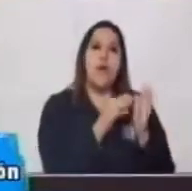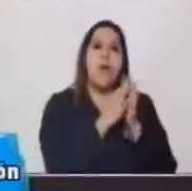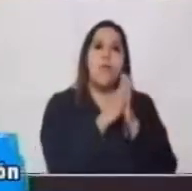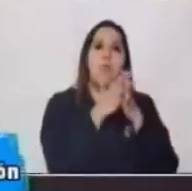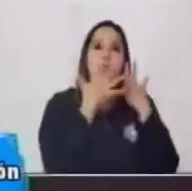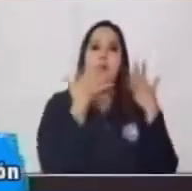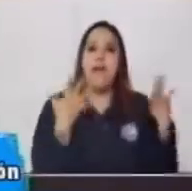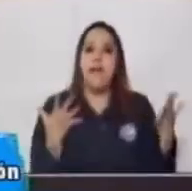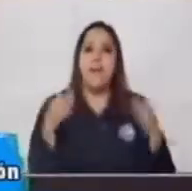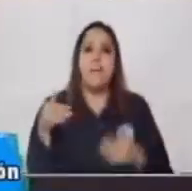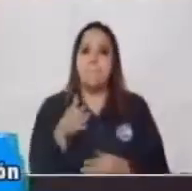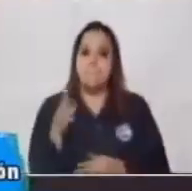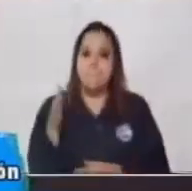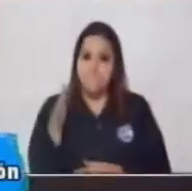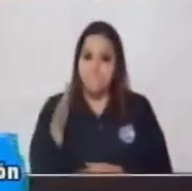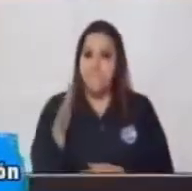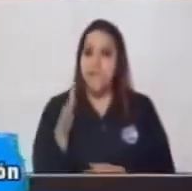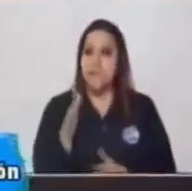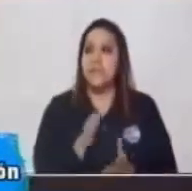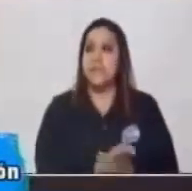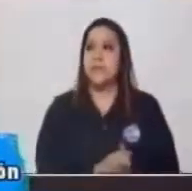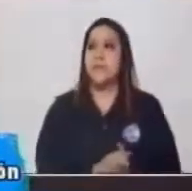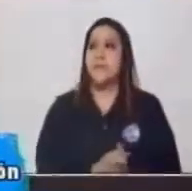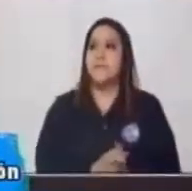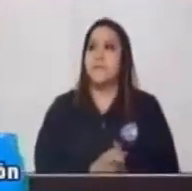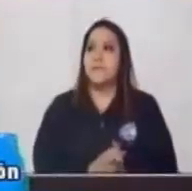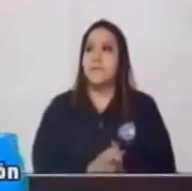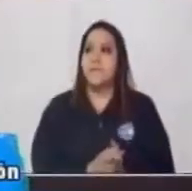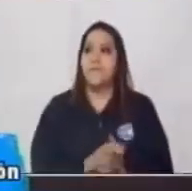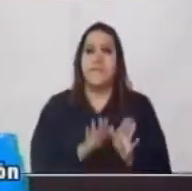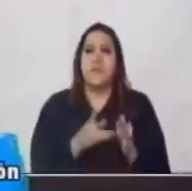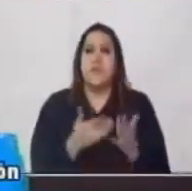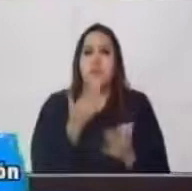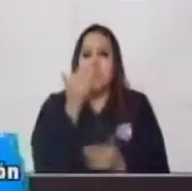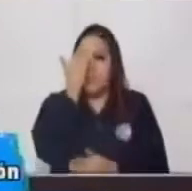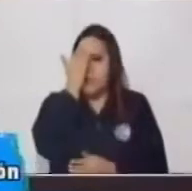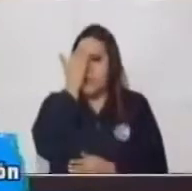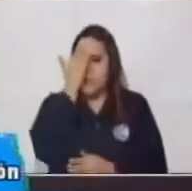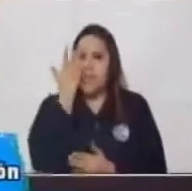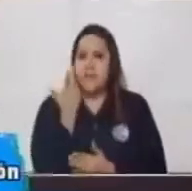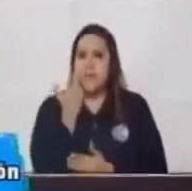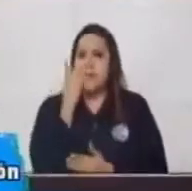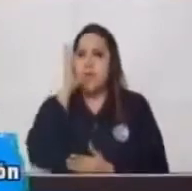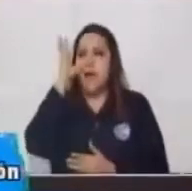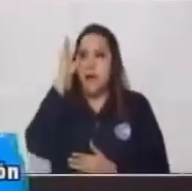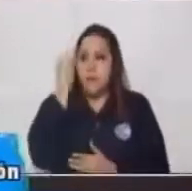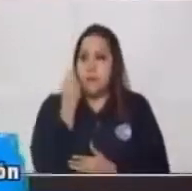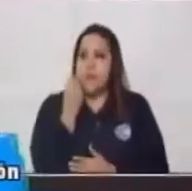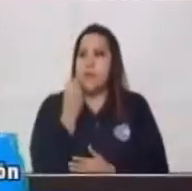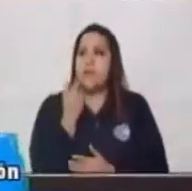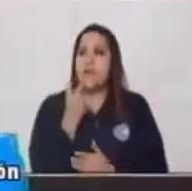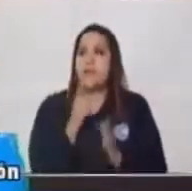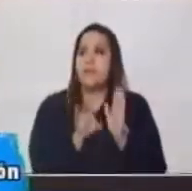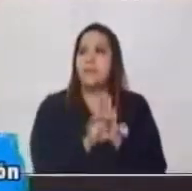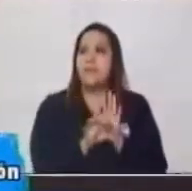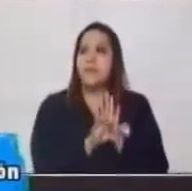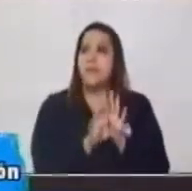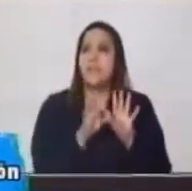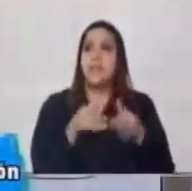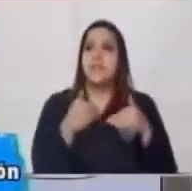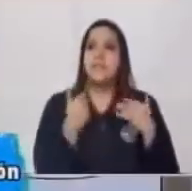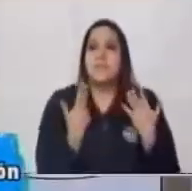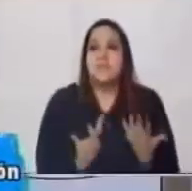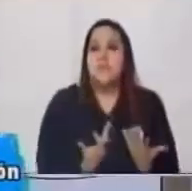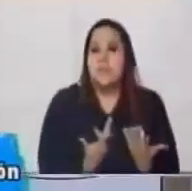es esa palabra un gran pez? ¿Cómo lo identifico? Porque me tengo que preguntar qué es lo que